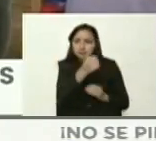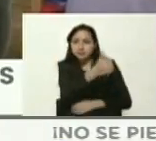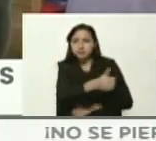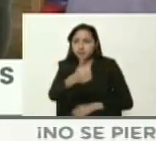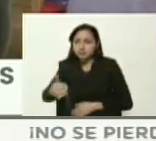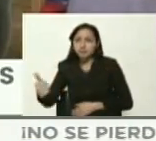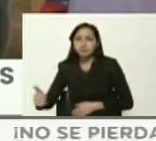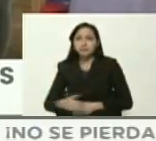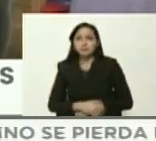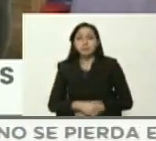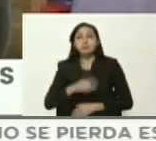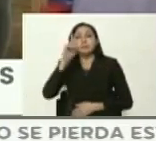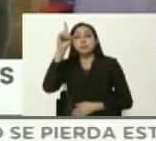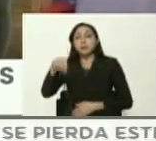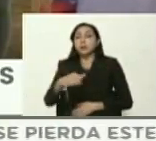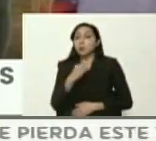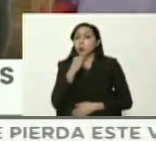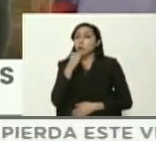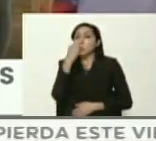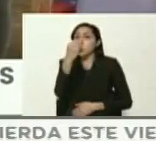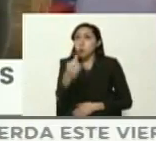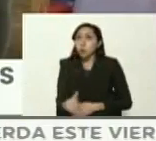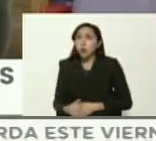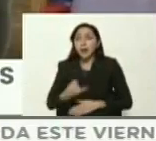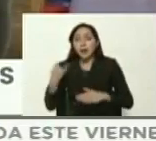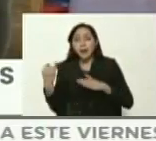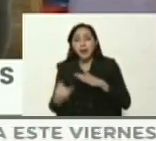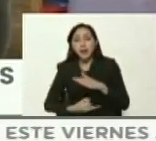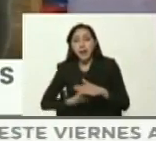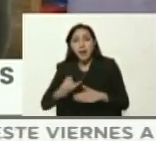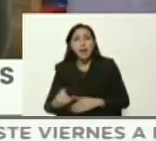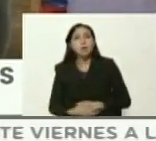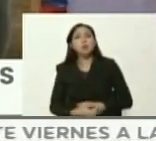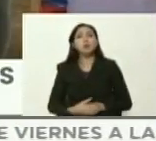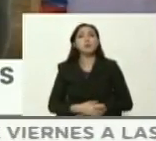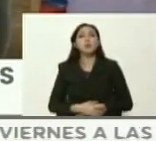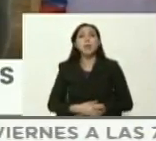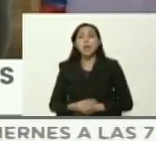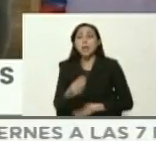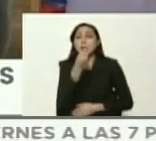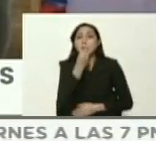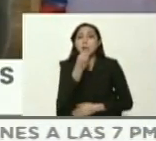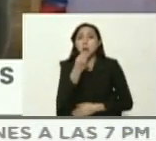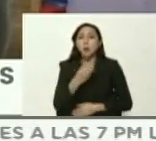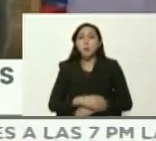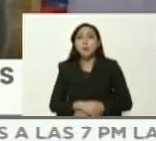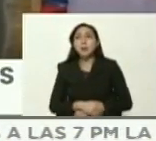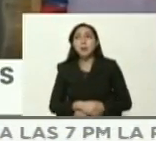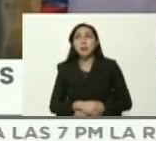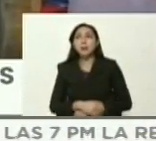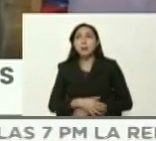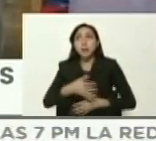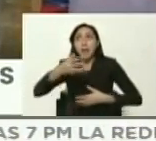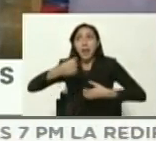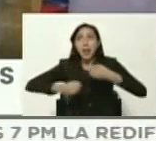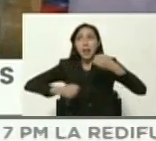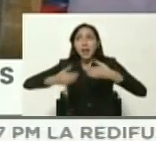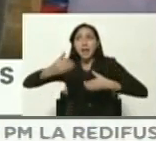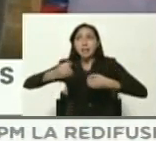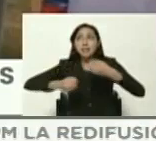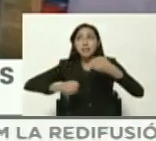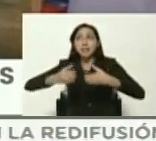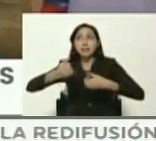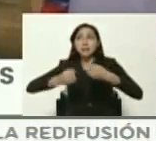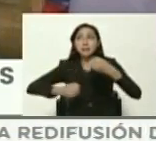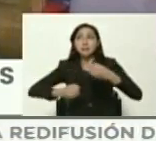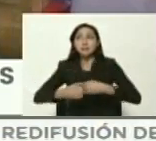quiero resaltar el Instituto Nacional de Nutrición, que con su leche especial, la doctora, por